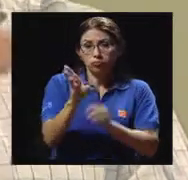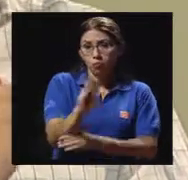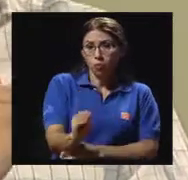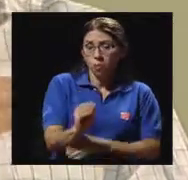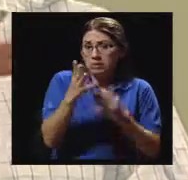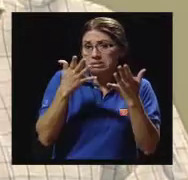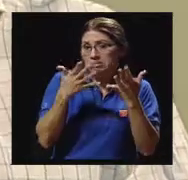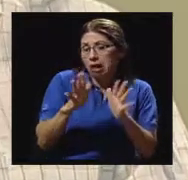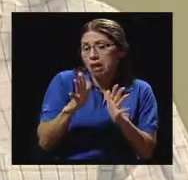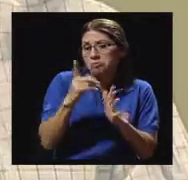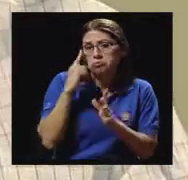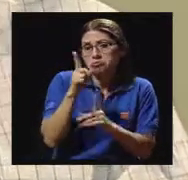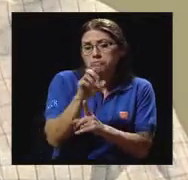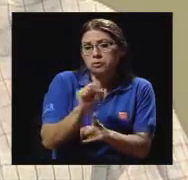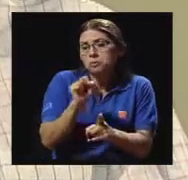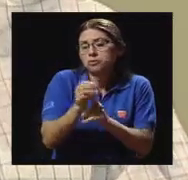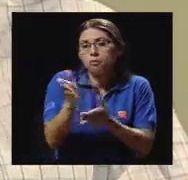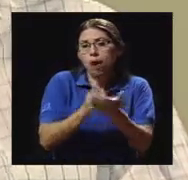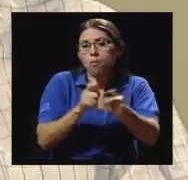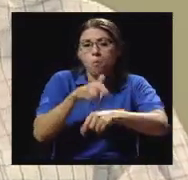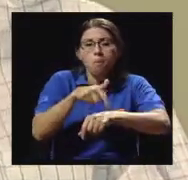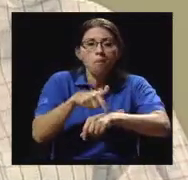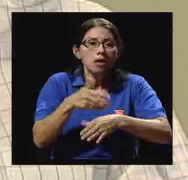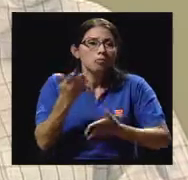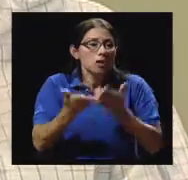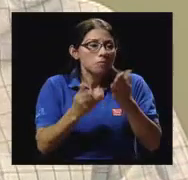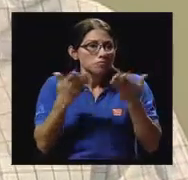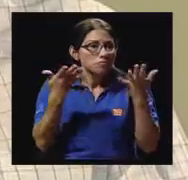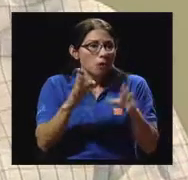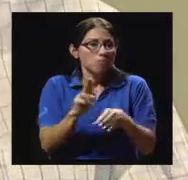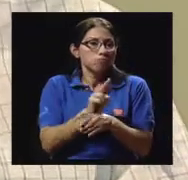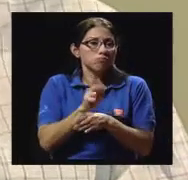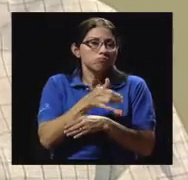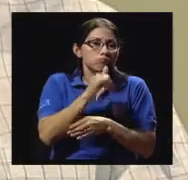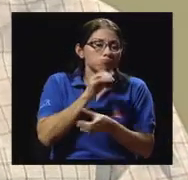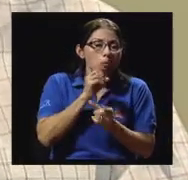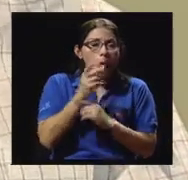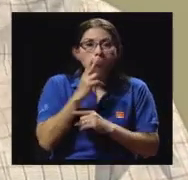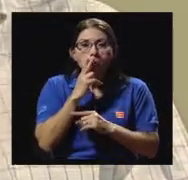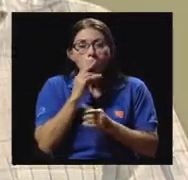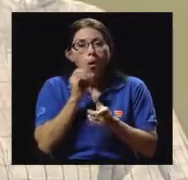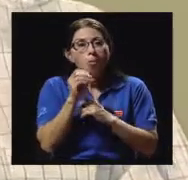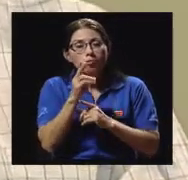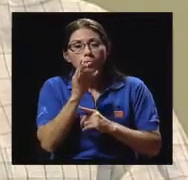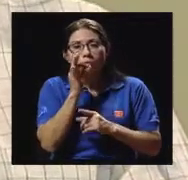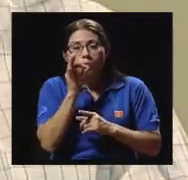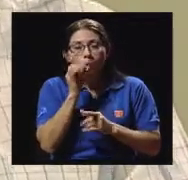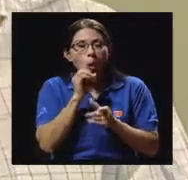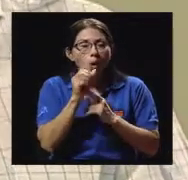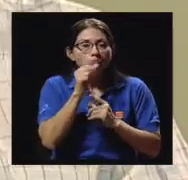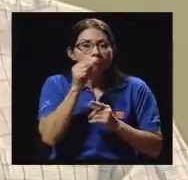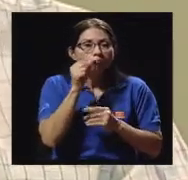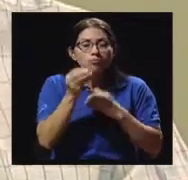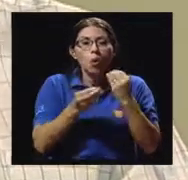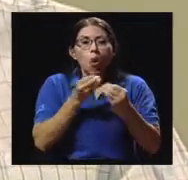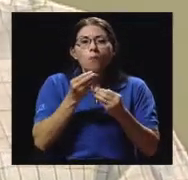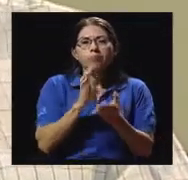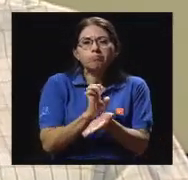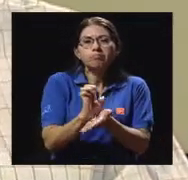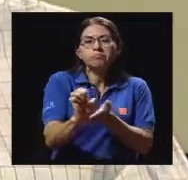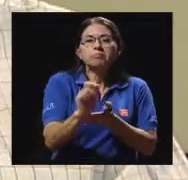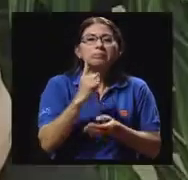vez que han probado por alguna, no sé, en algún momento una droga, qué pueden hacer para no caer en una